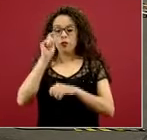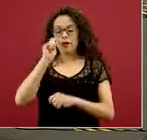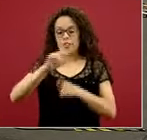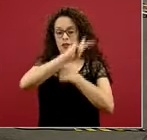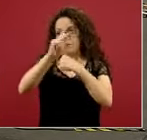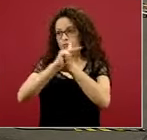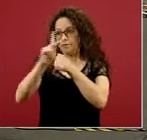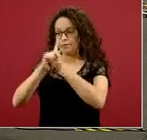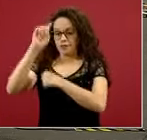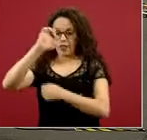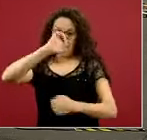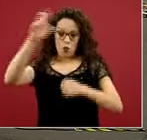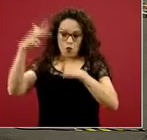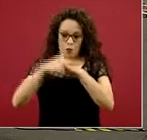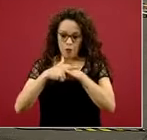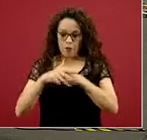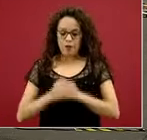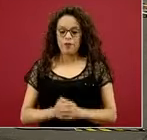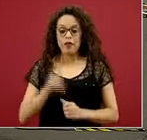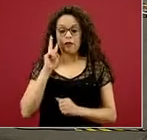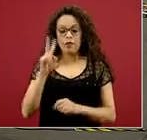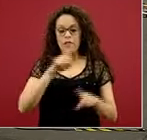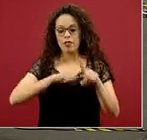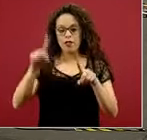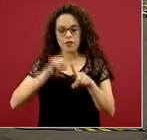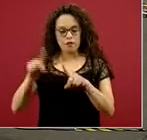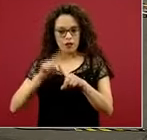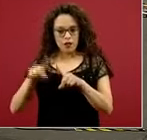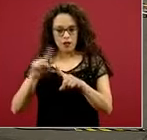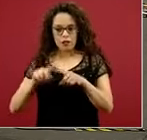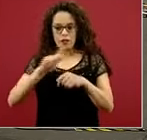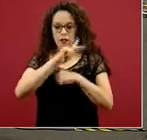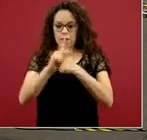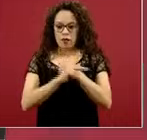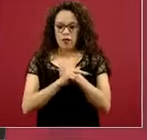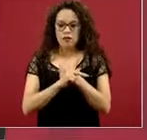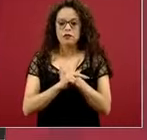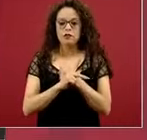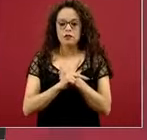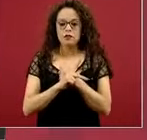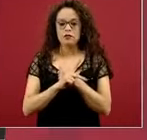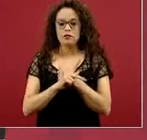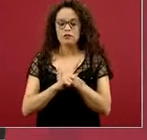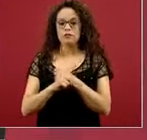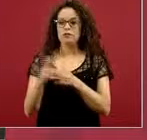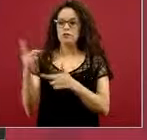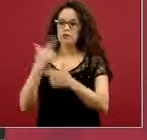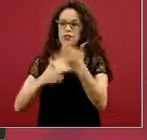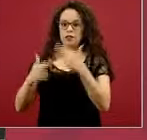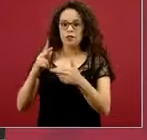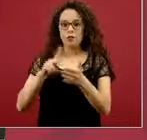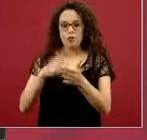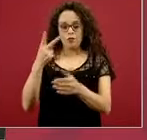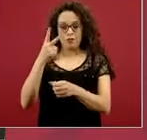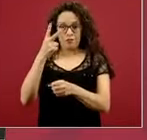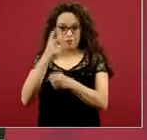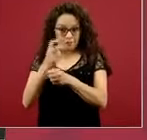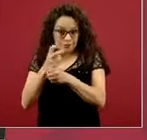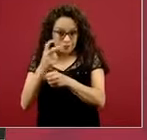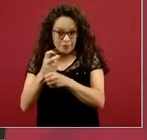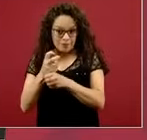donde veíamos varios países que en su segunda ola, en este gran rebrote que